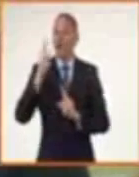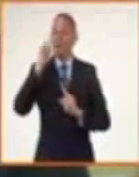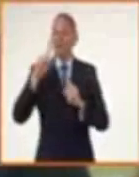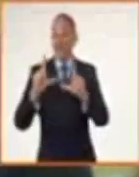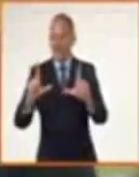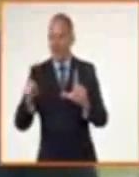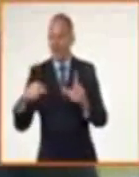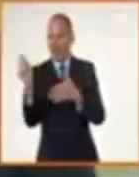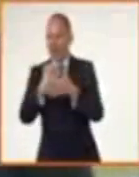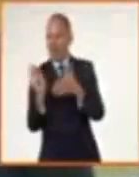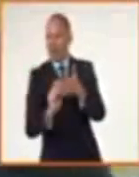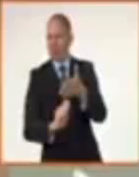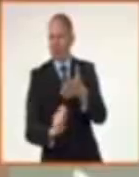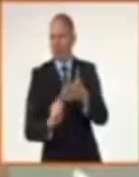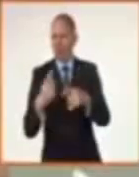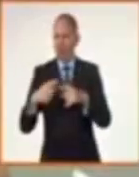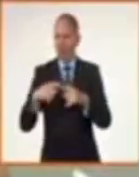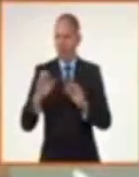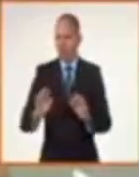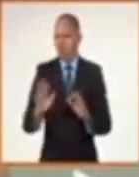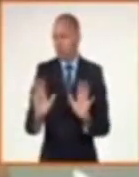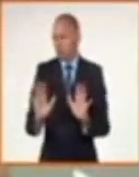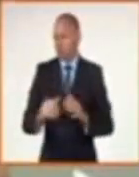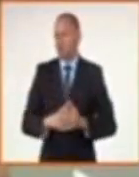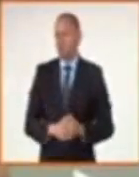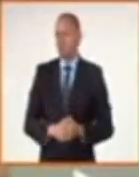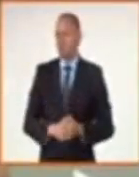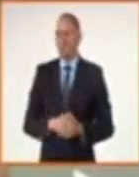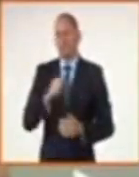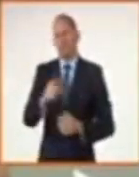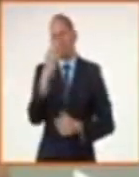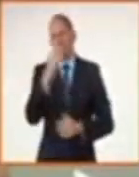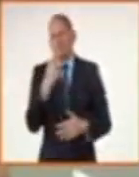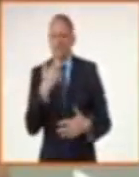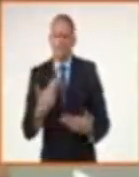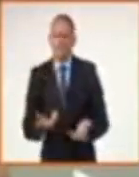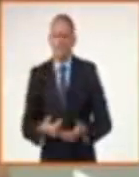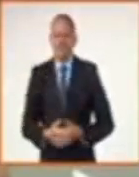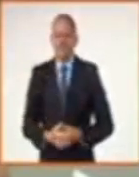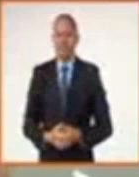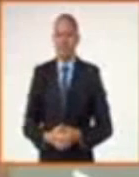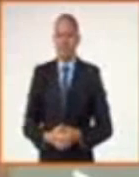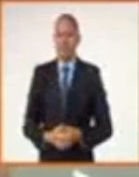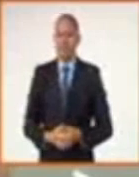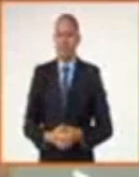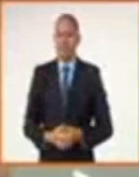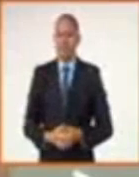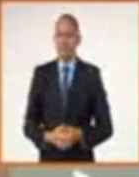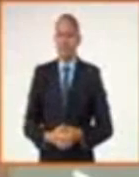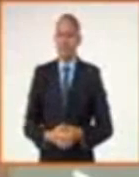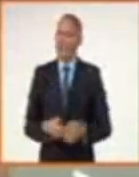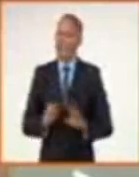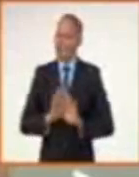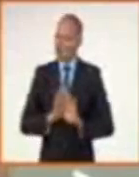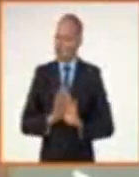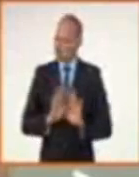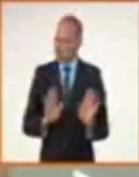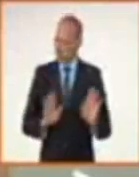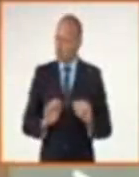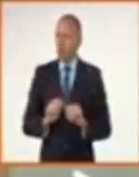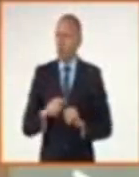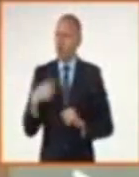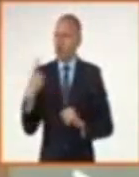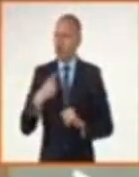comentar al respecto? Bueno, el órgano electoral, como hemos expuesto muchas veces, según está establecido en la Constitución y en la ley